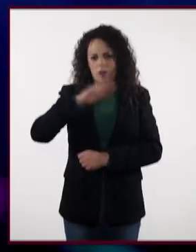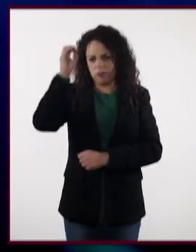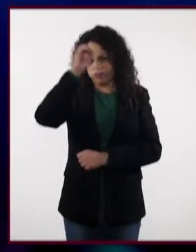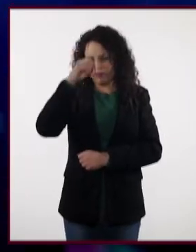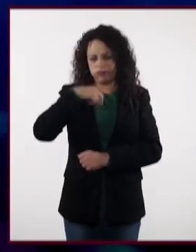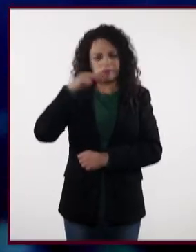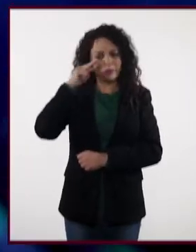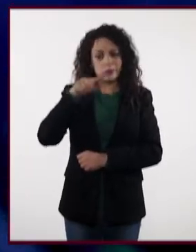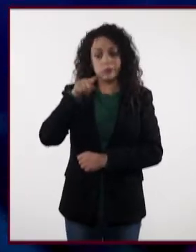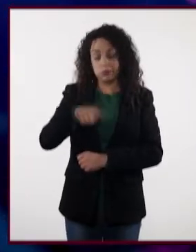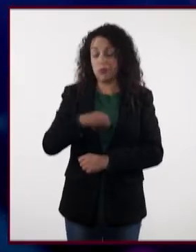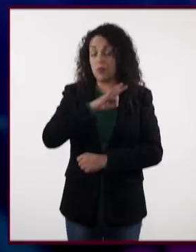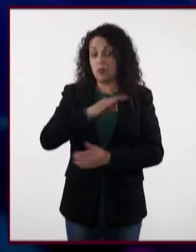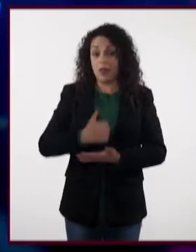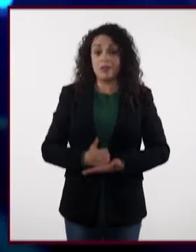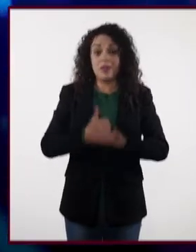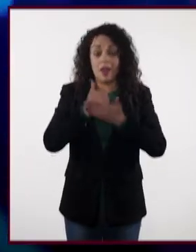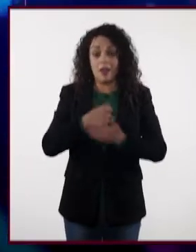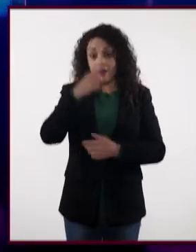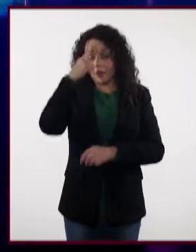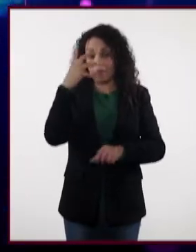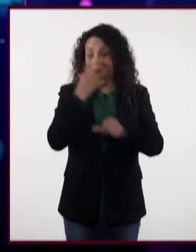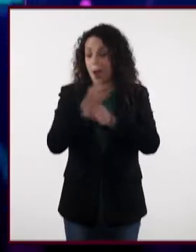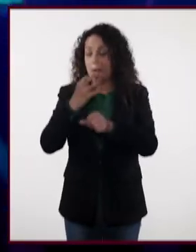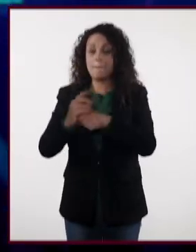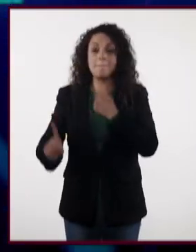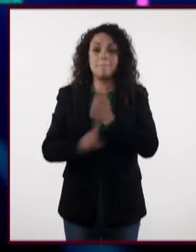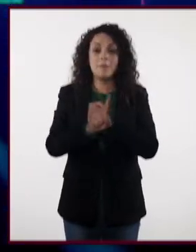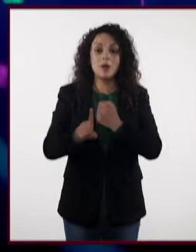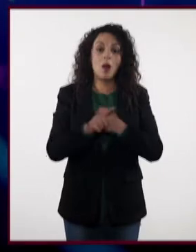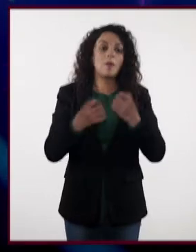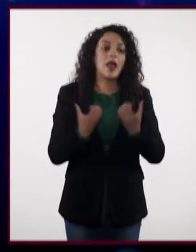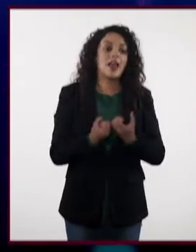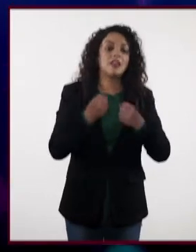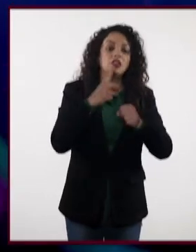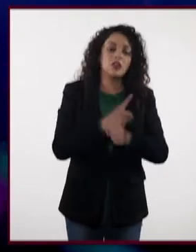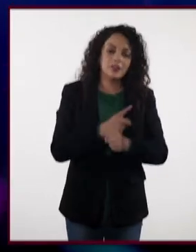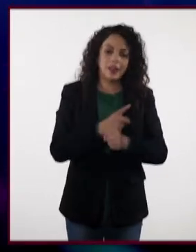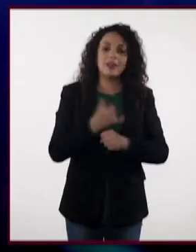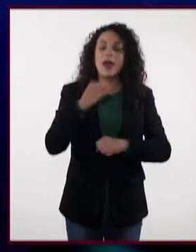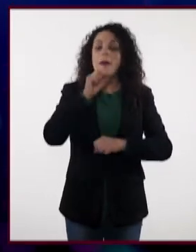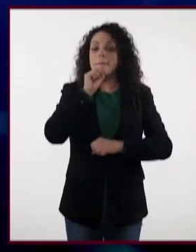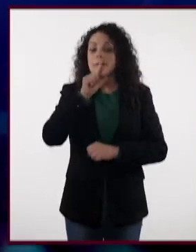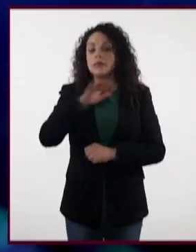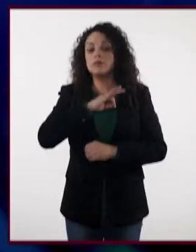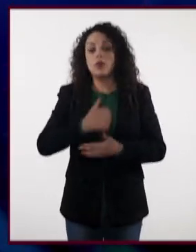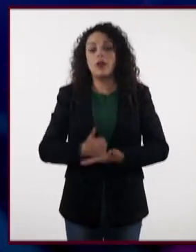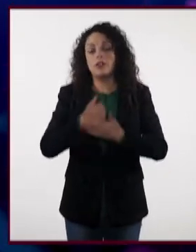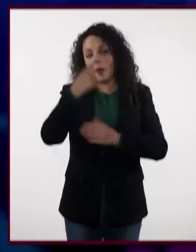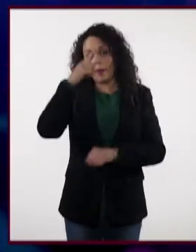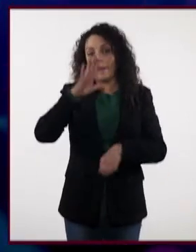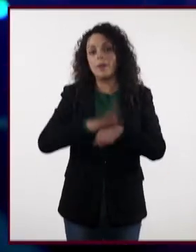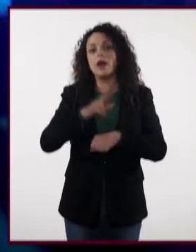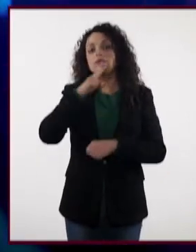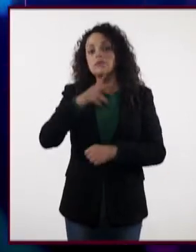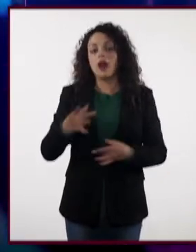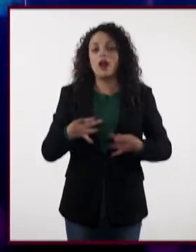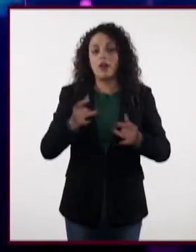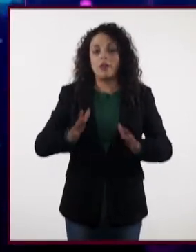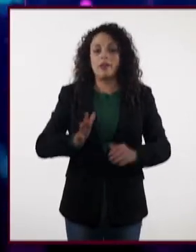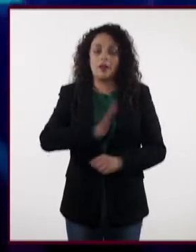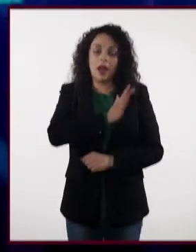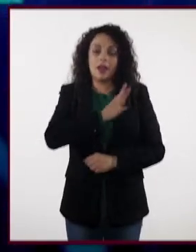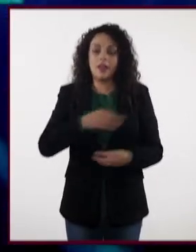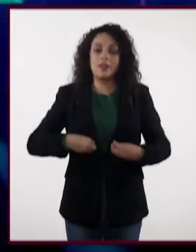herramienta creativa que nos permite resolver problemas en nuestra sociedad y que también nos permite mejorar la calidad de vida de las